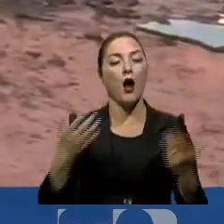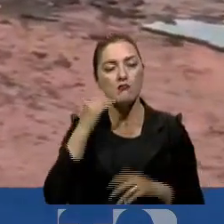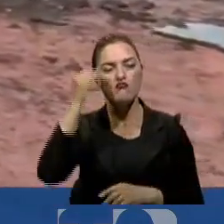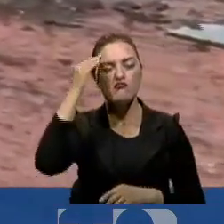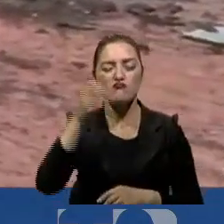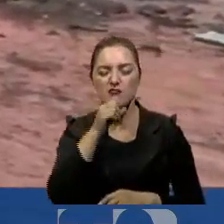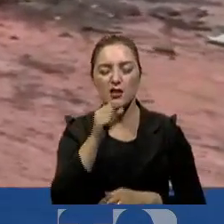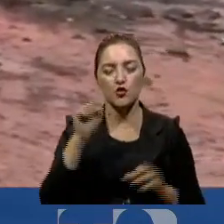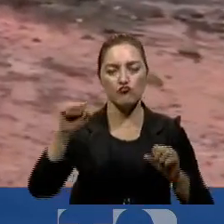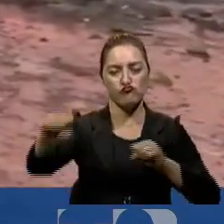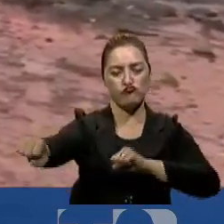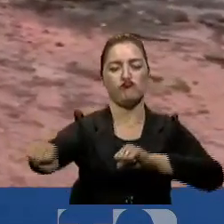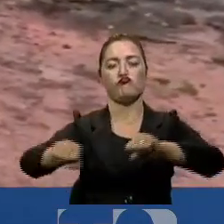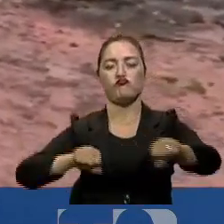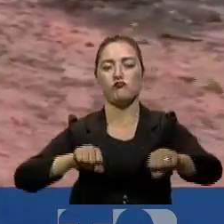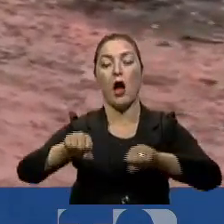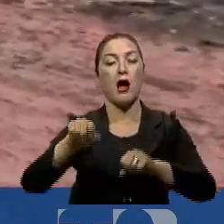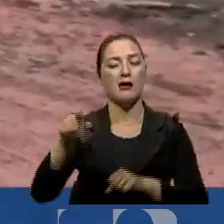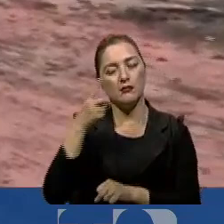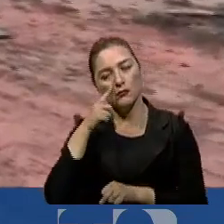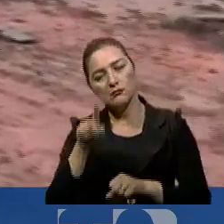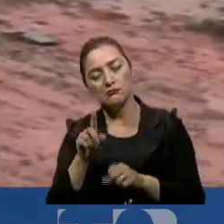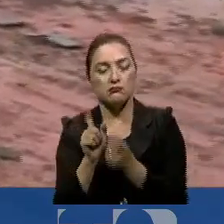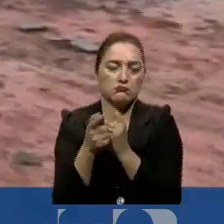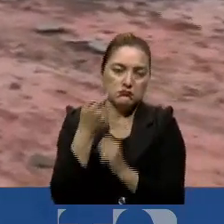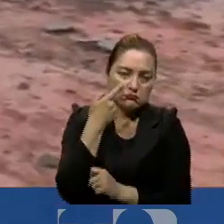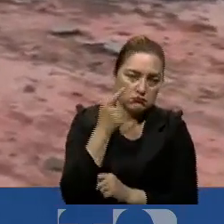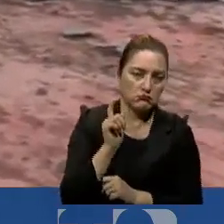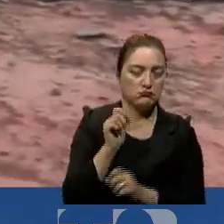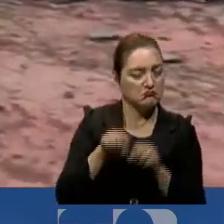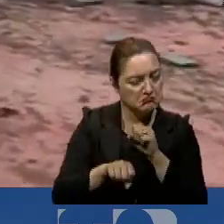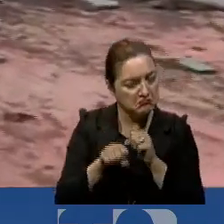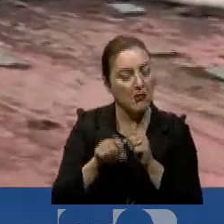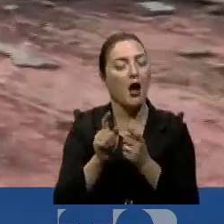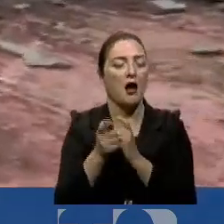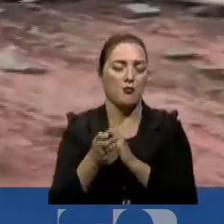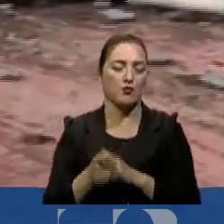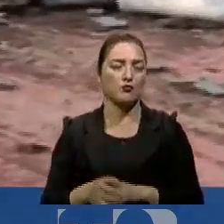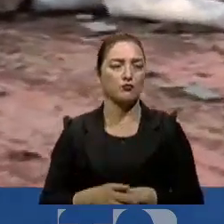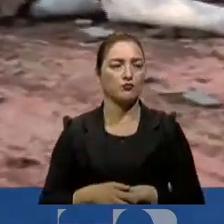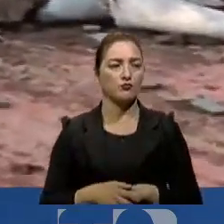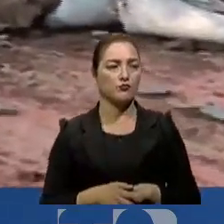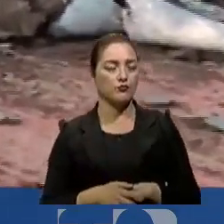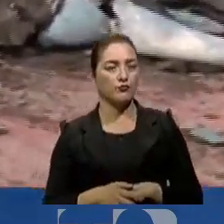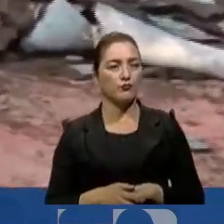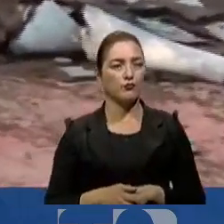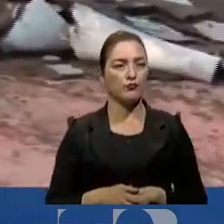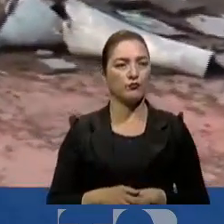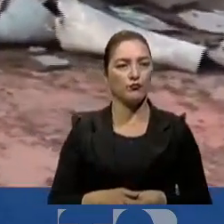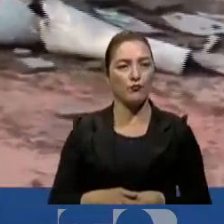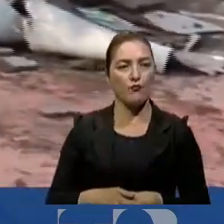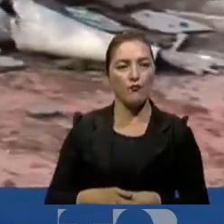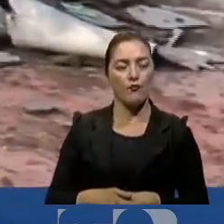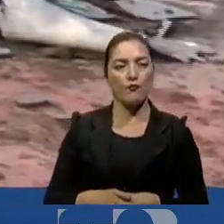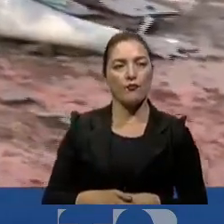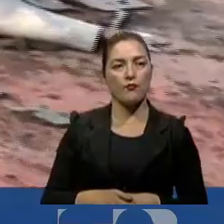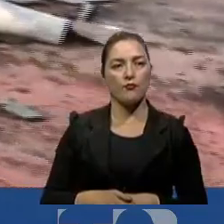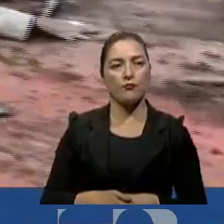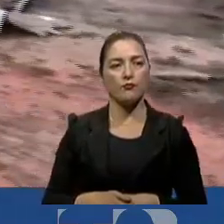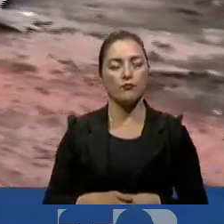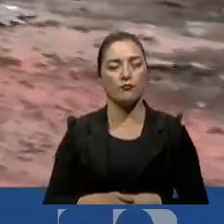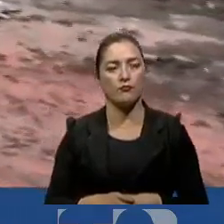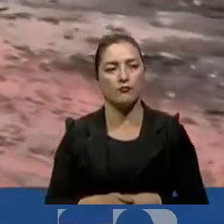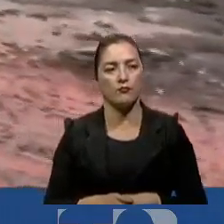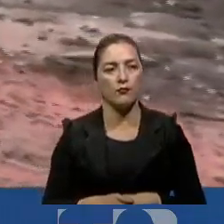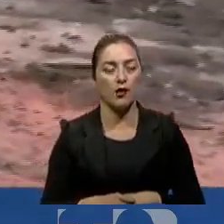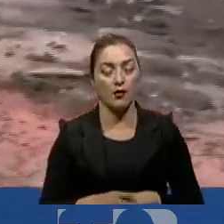mayor. Analizaremos en caso de ser necesario el cambio, los cambiaremos también. Finalmente, ¿estos cierres van a ser